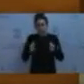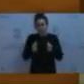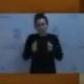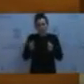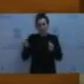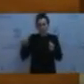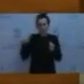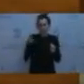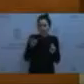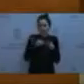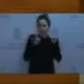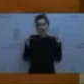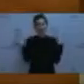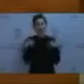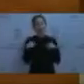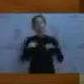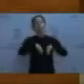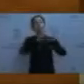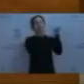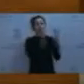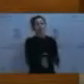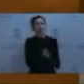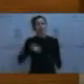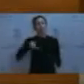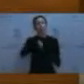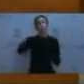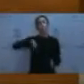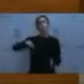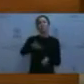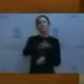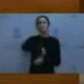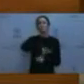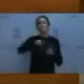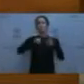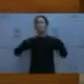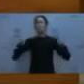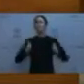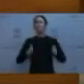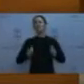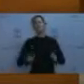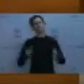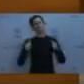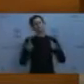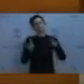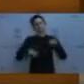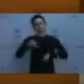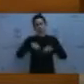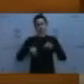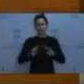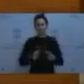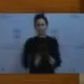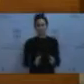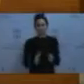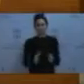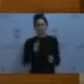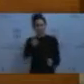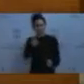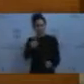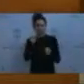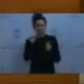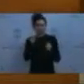Usted es el presidente de todos los asturianos, pero acumula alguna otra responsabilidad a nivel institucional y nacional.